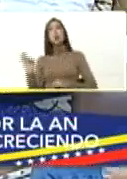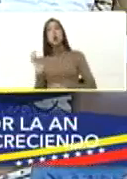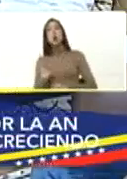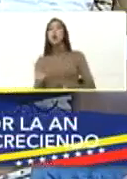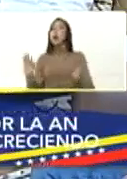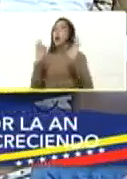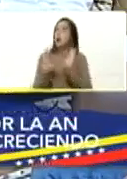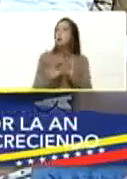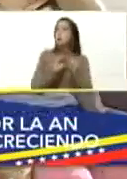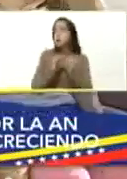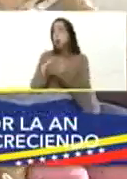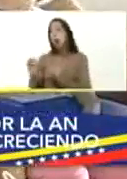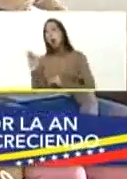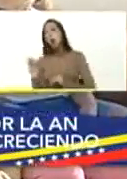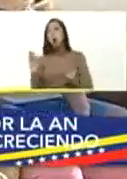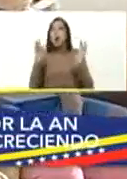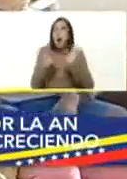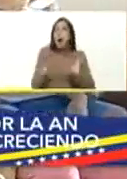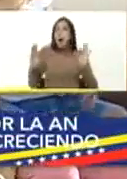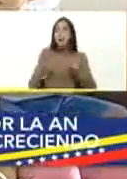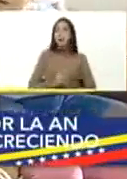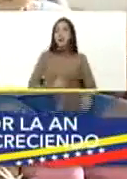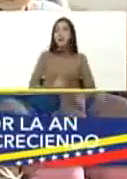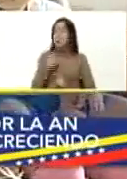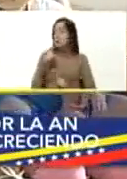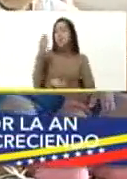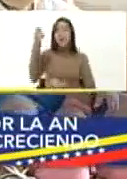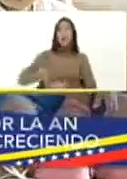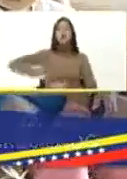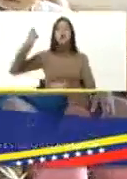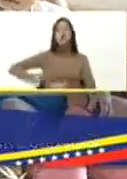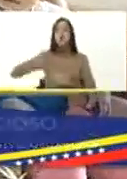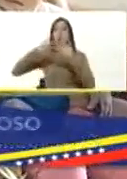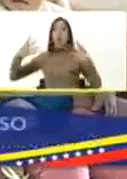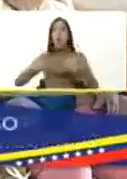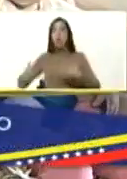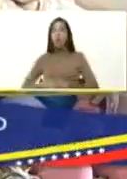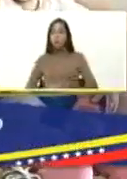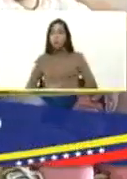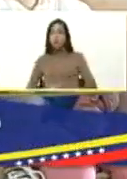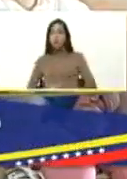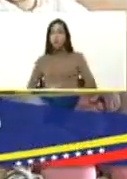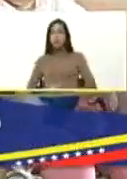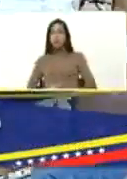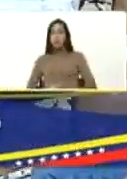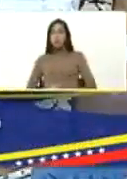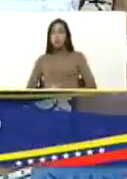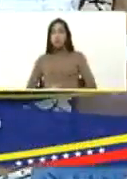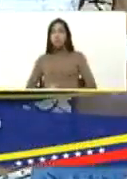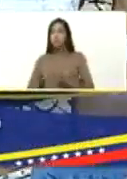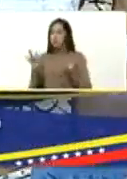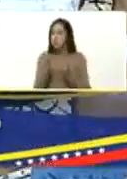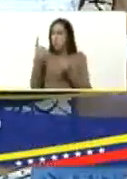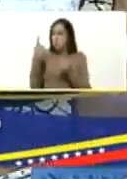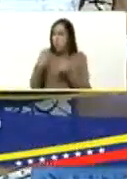Comuna o nada. Comuna o nada, Ricardo. Así es, ya de eso vamos a hablar. Pero quiero darle un pase antes de